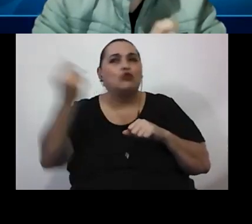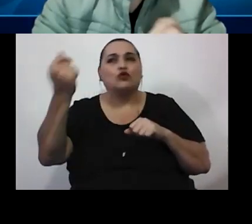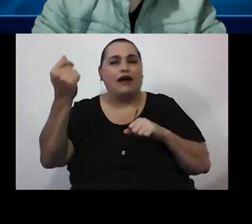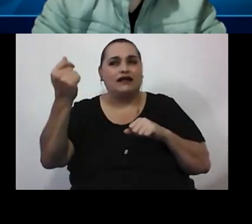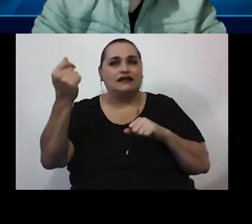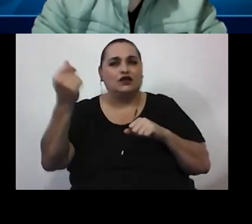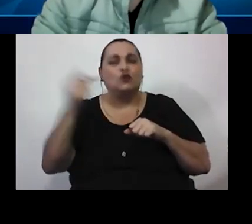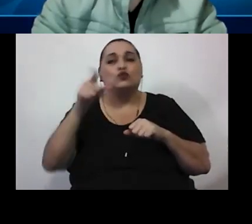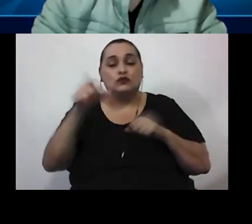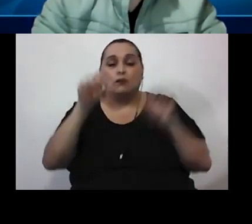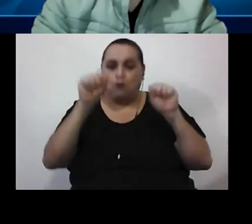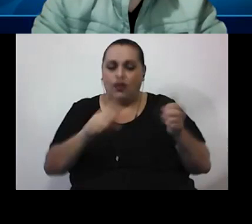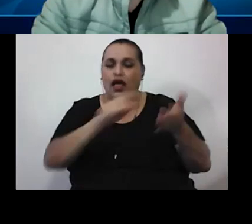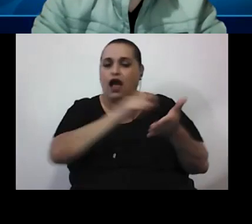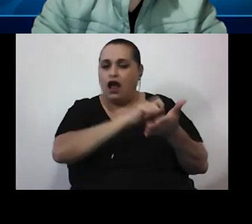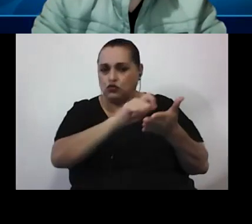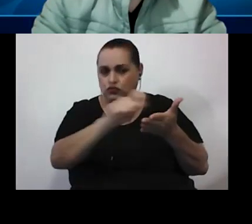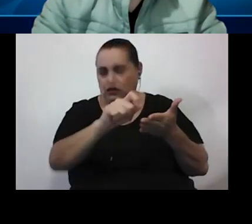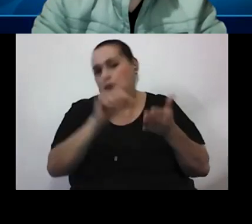los puede anotar.